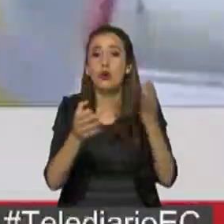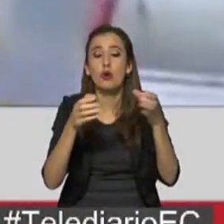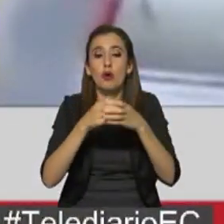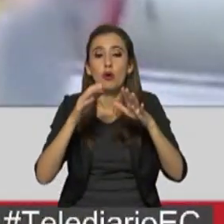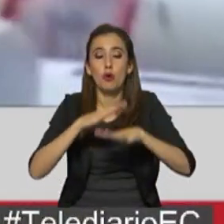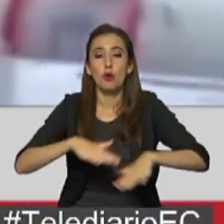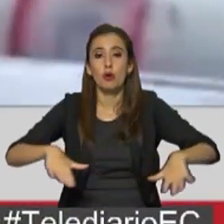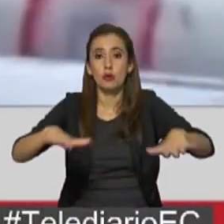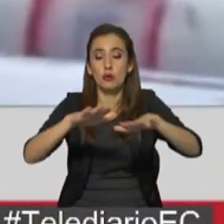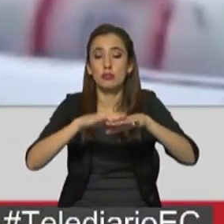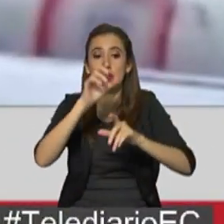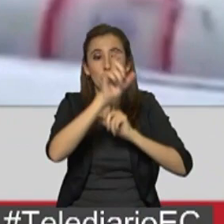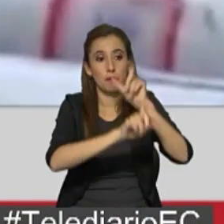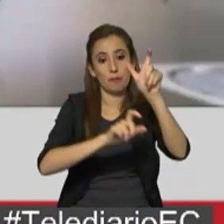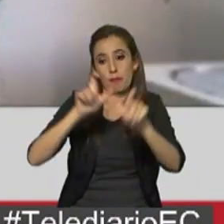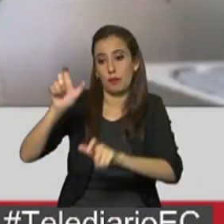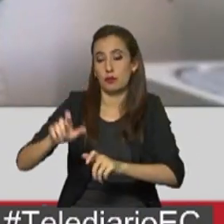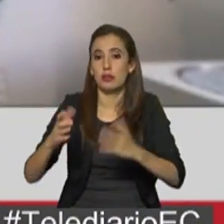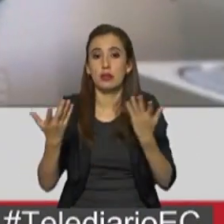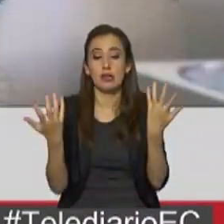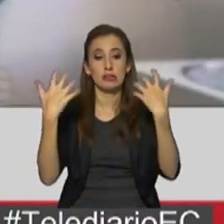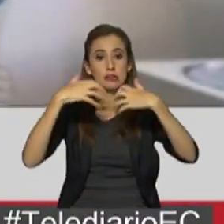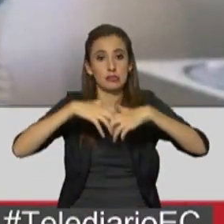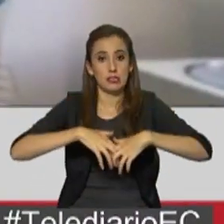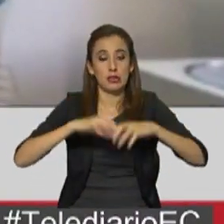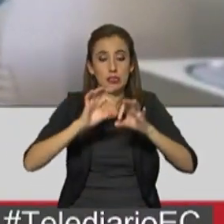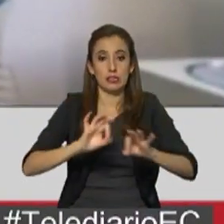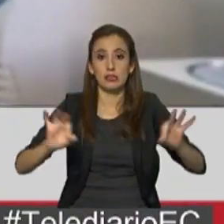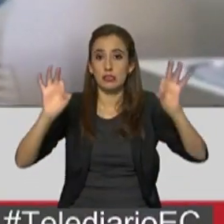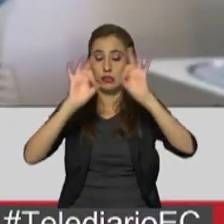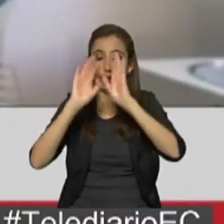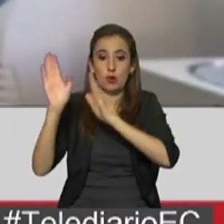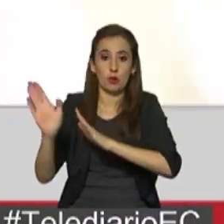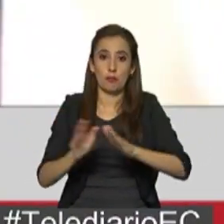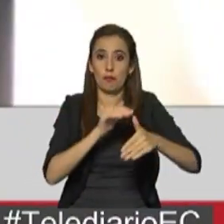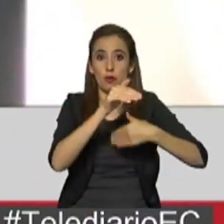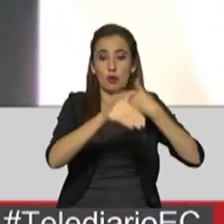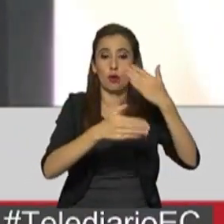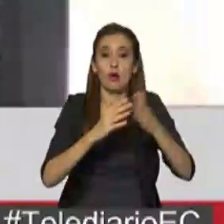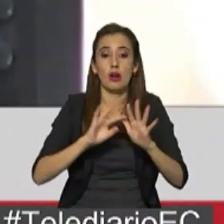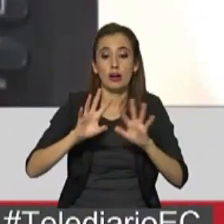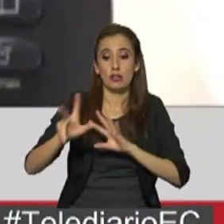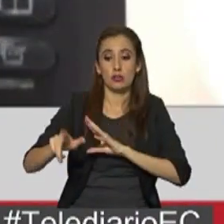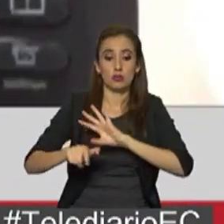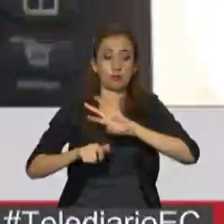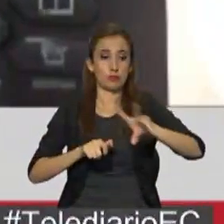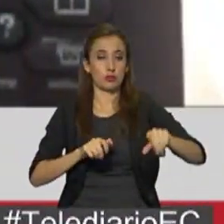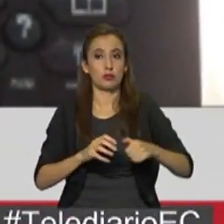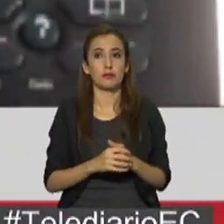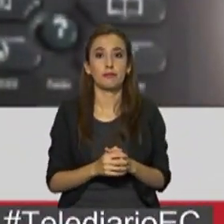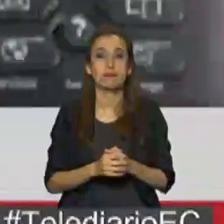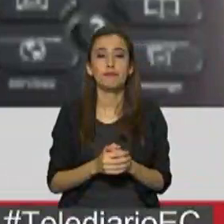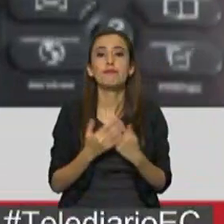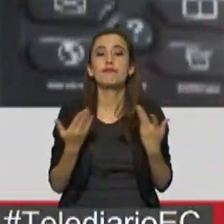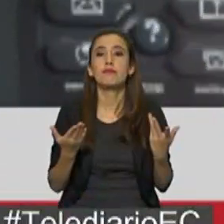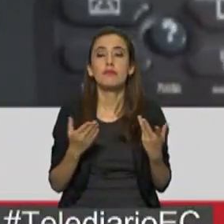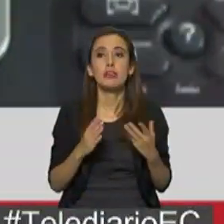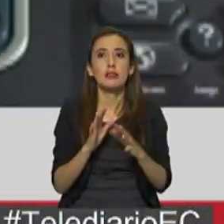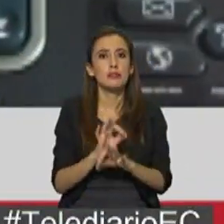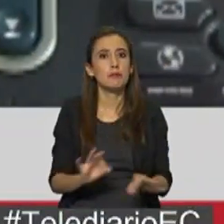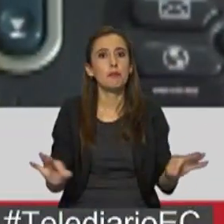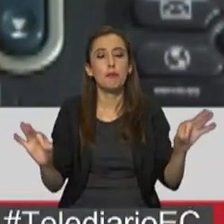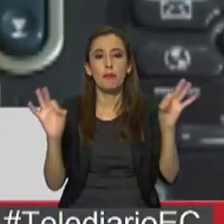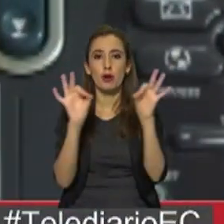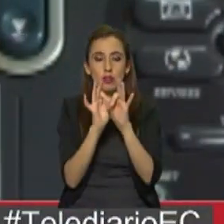lleguen a las personas más vulnerables y no se pierdan en los caminos de la corrupción y el derecho de valorar el